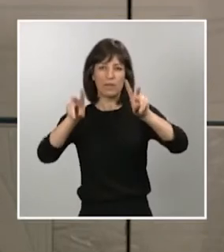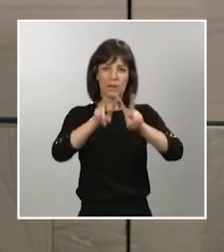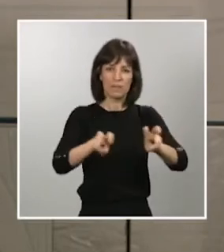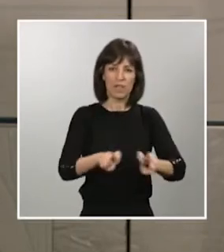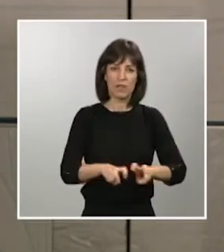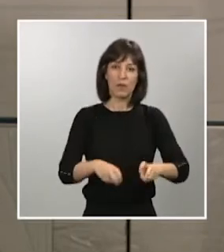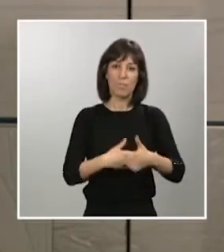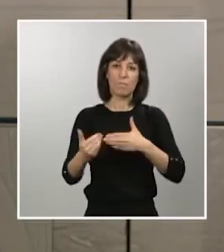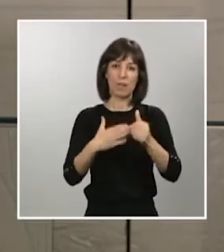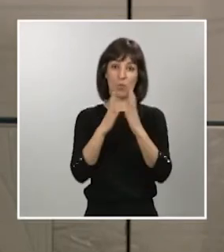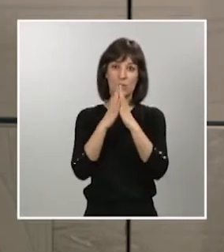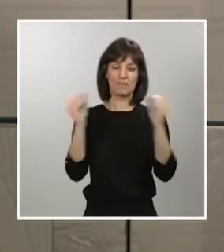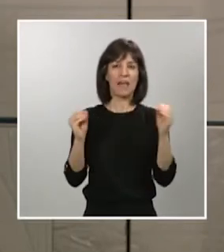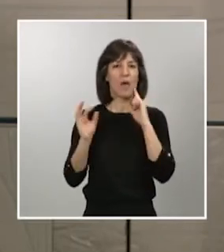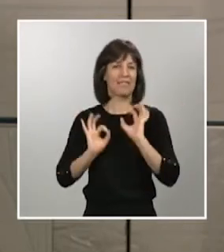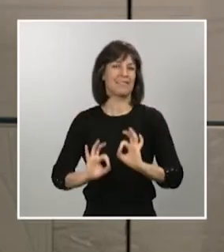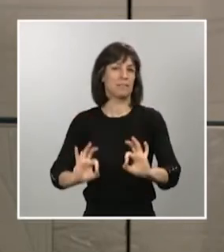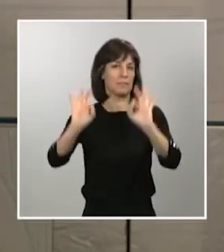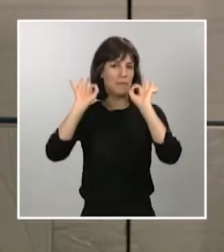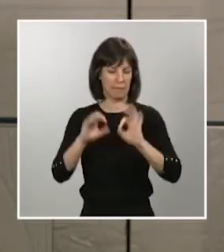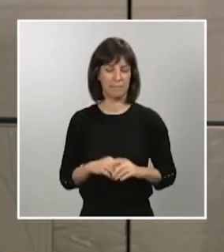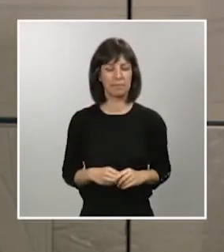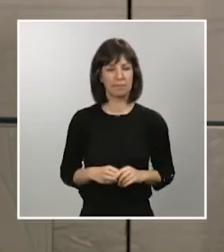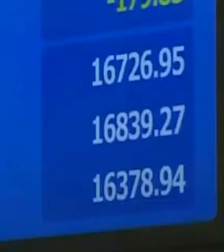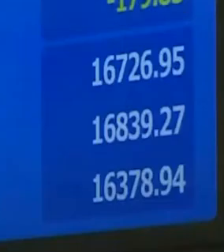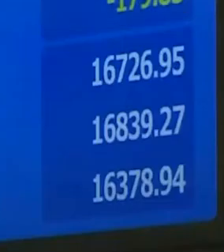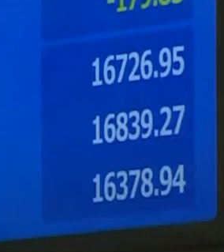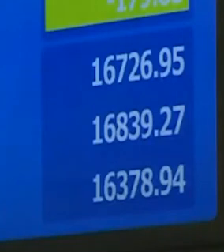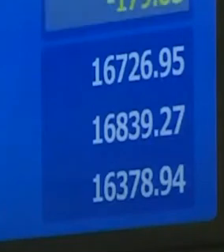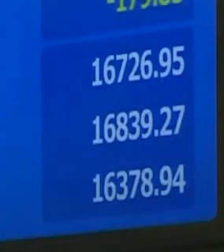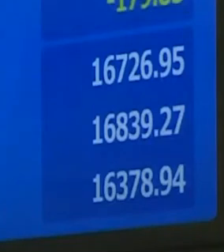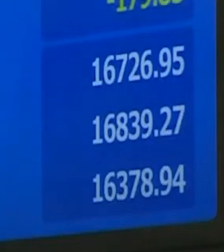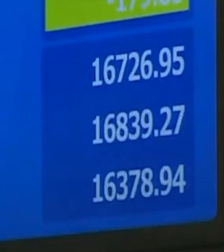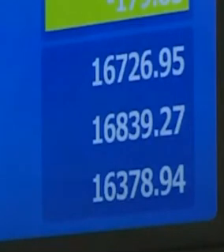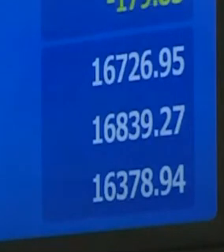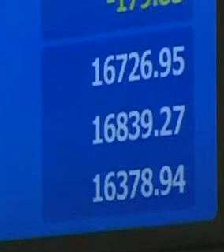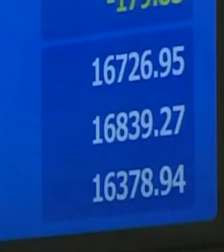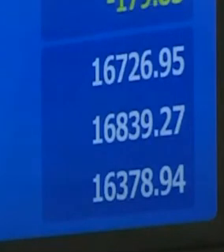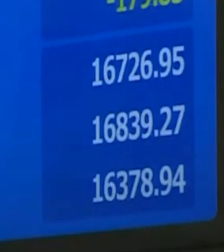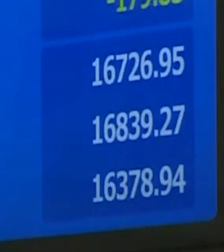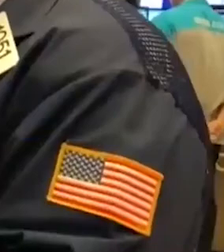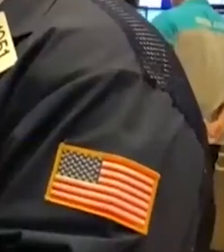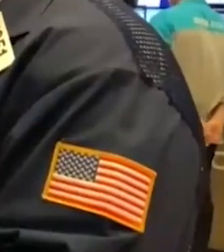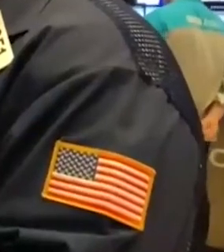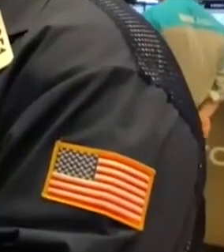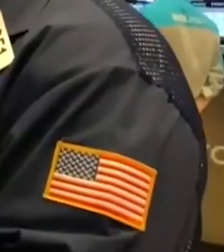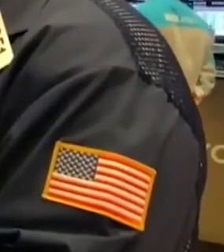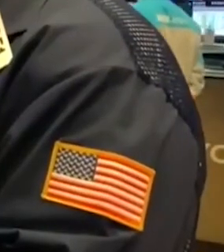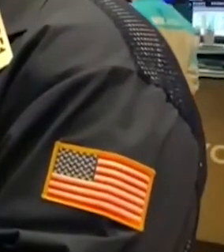hoy la candidatura de calviño para presidir el eurogrupo en asia las bolsas han cerrado en rojo y en wall street los futuros